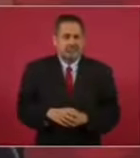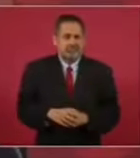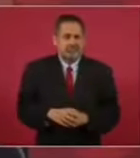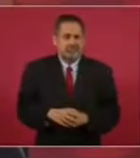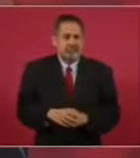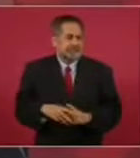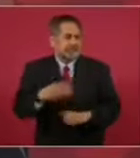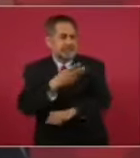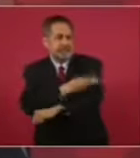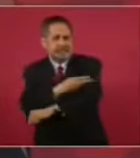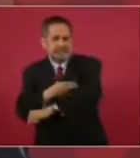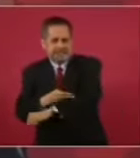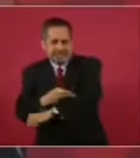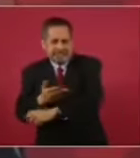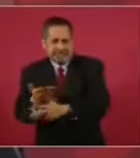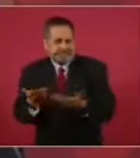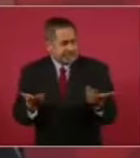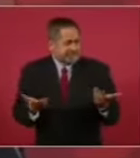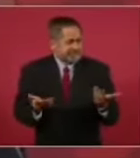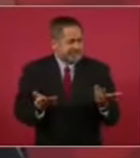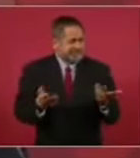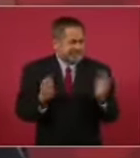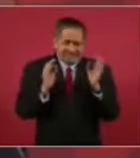a Francisco I. Madero.